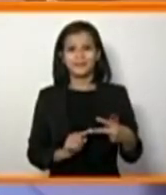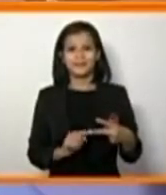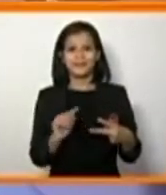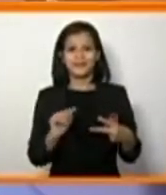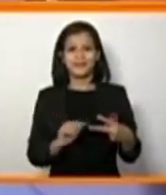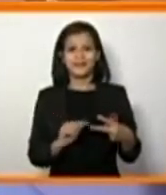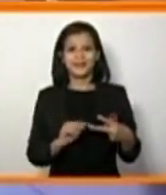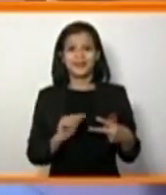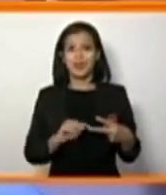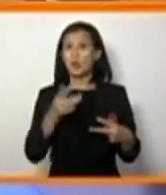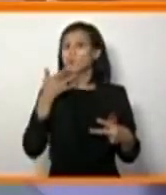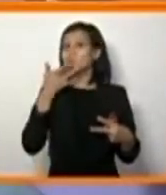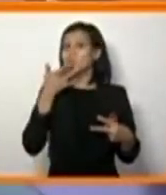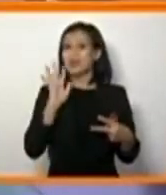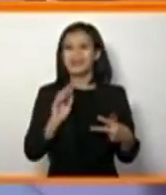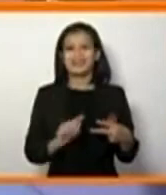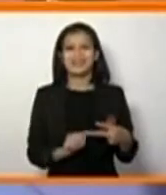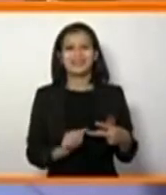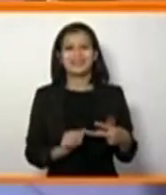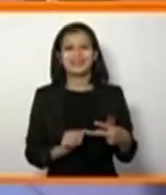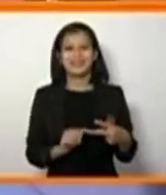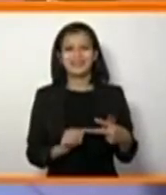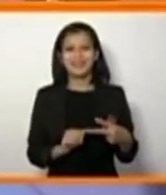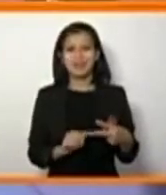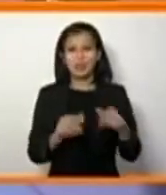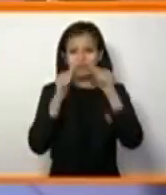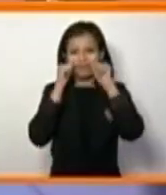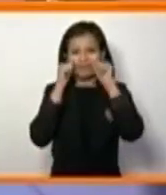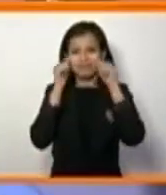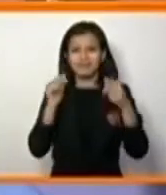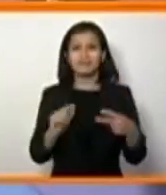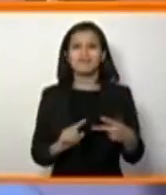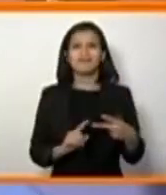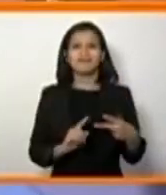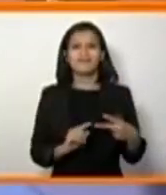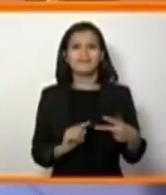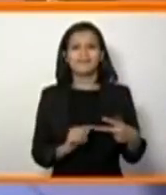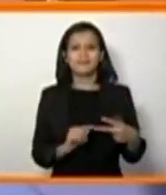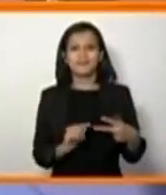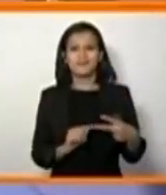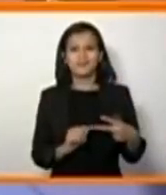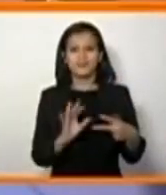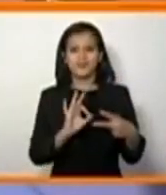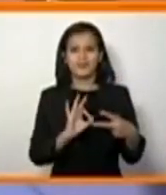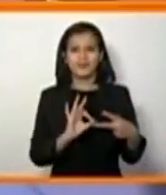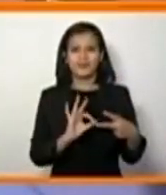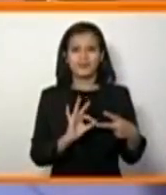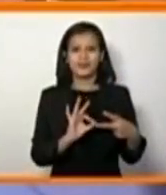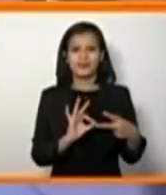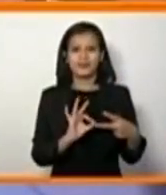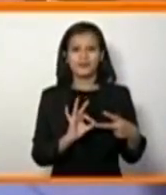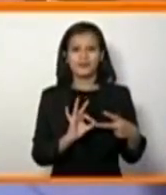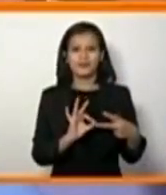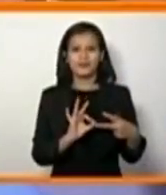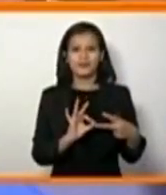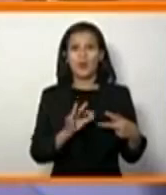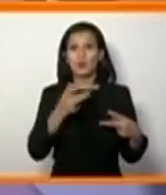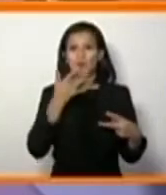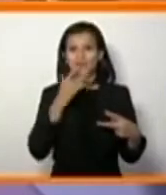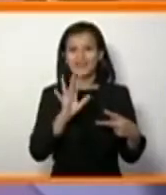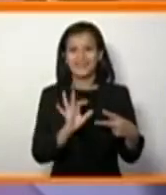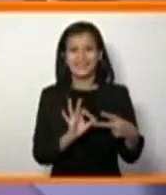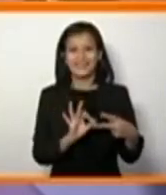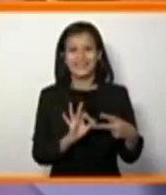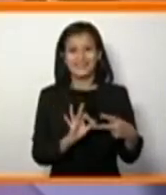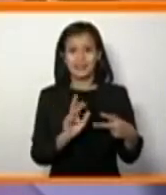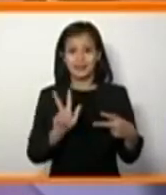dígito, mucha suerte, y este es, atentos, el 9. Segundo dígito, suerte, y